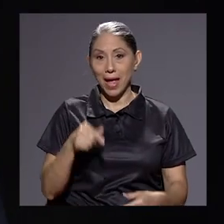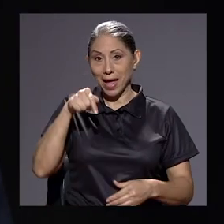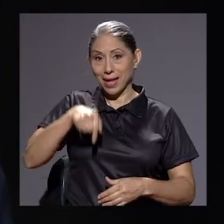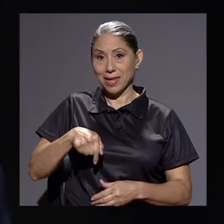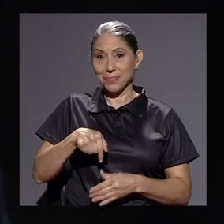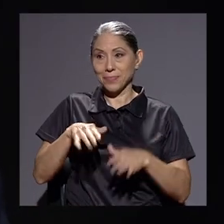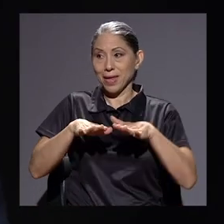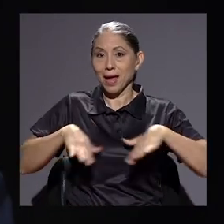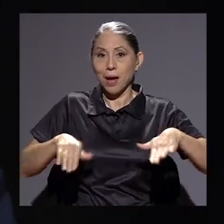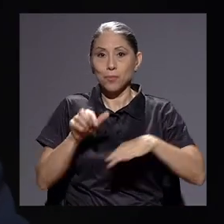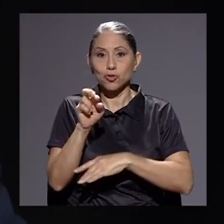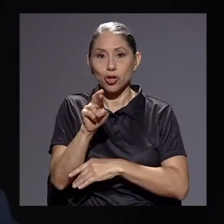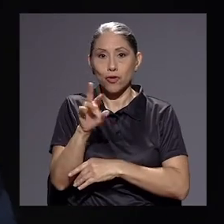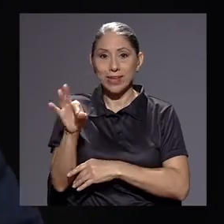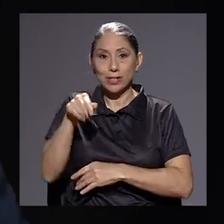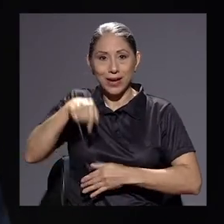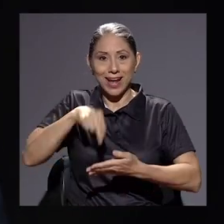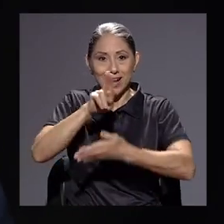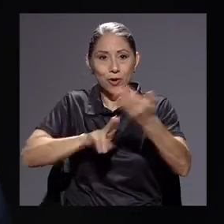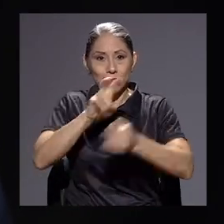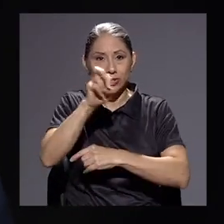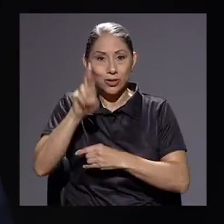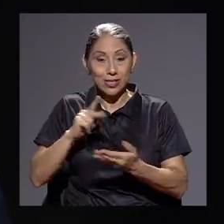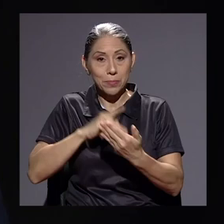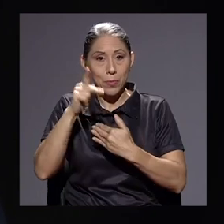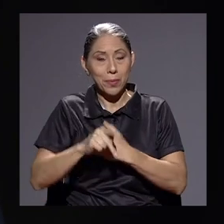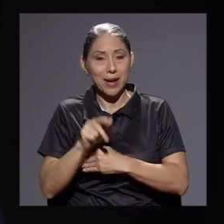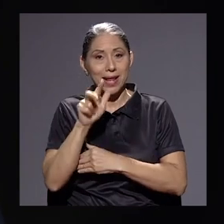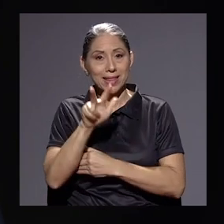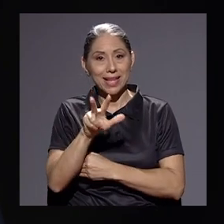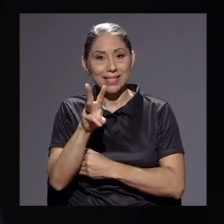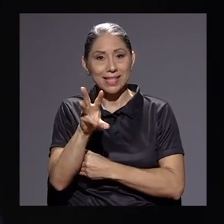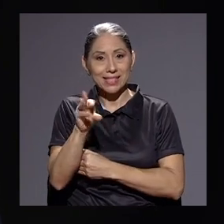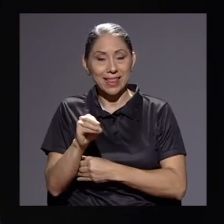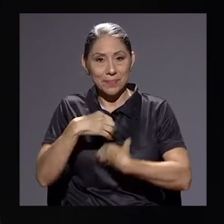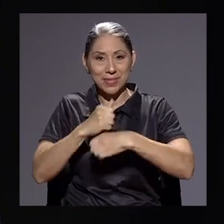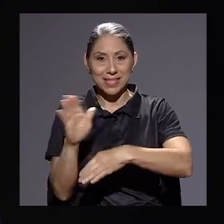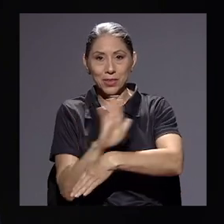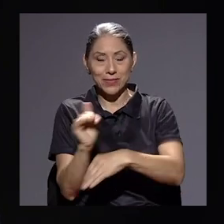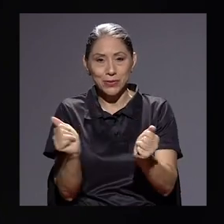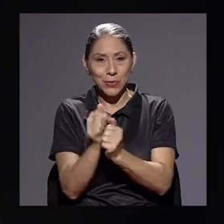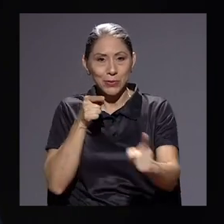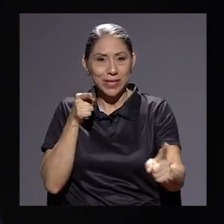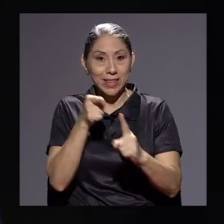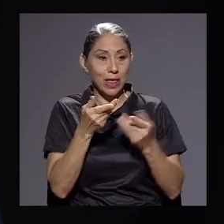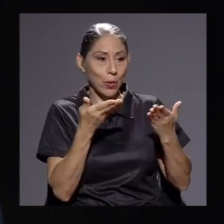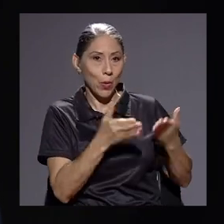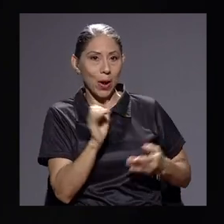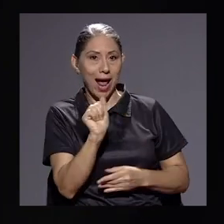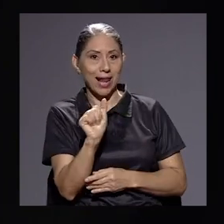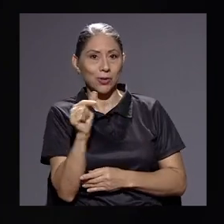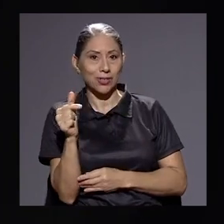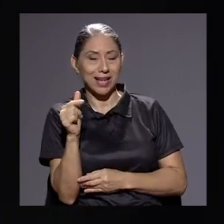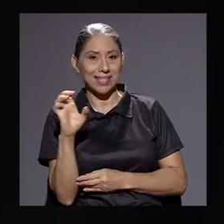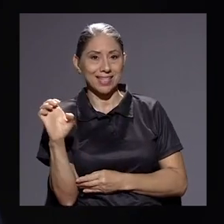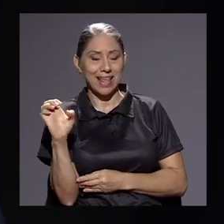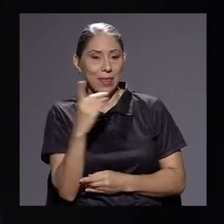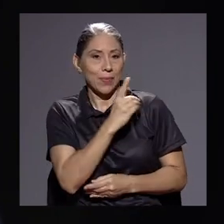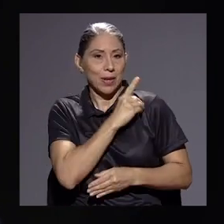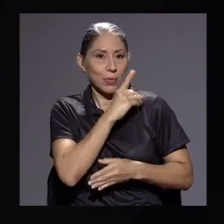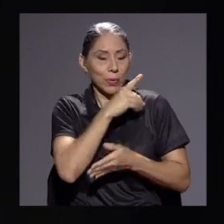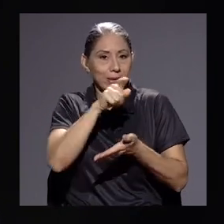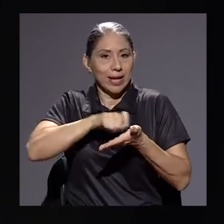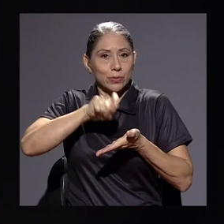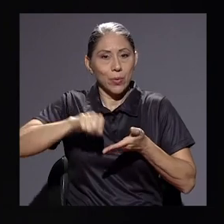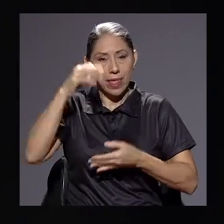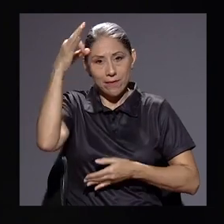Estamos desde el campus Rodrigo Facio, acá en la Universidad de Costa Rica, en 360, haciendo Televisión con Sentido, con don Alan González Estrada, director de la Escuela de Filosofía